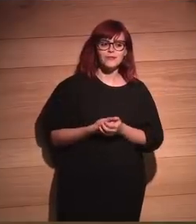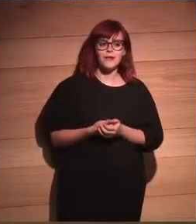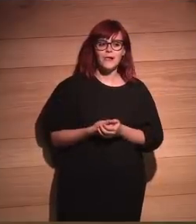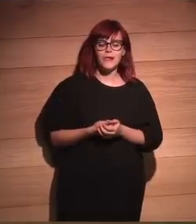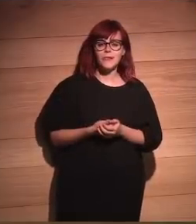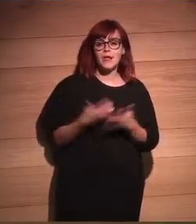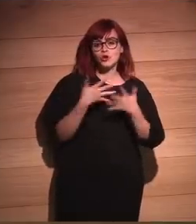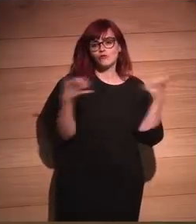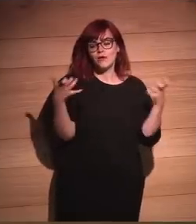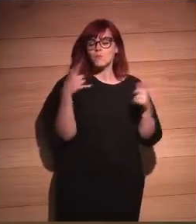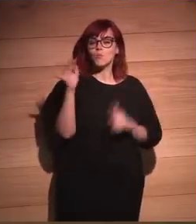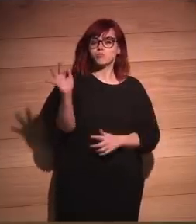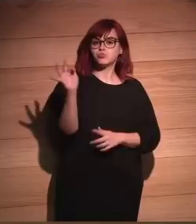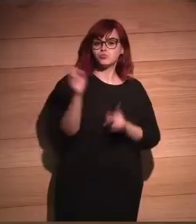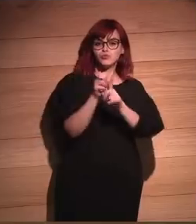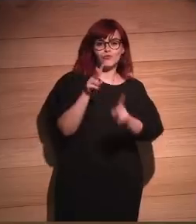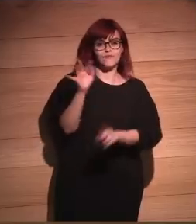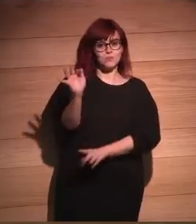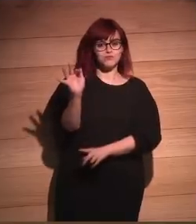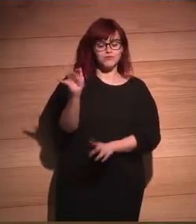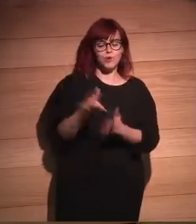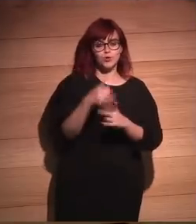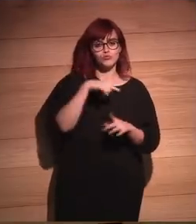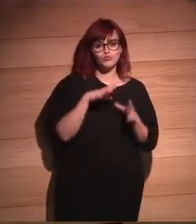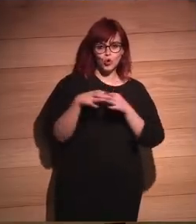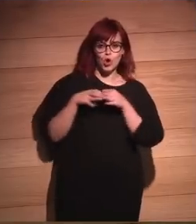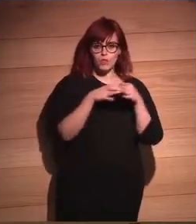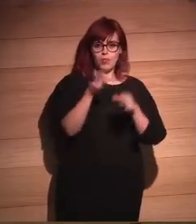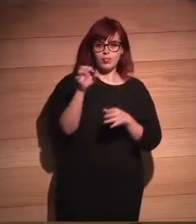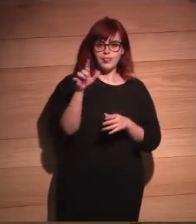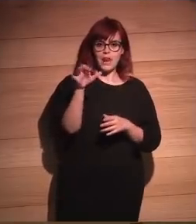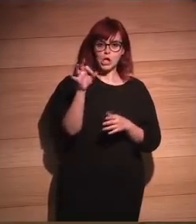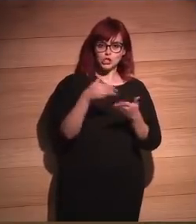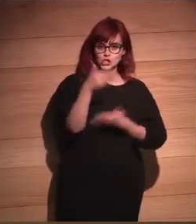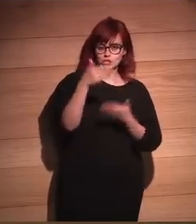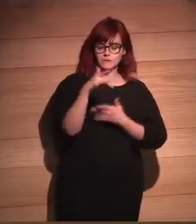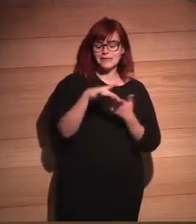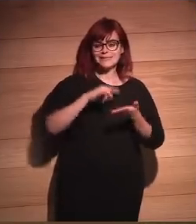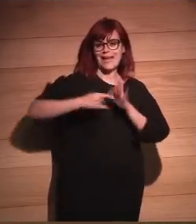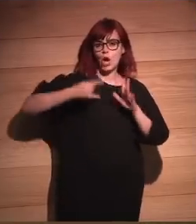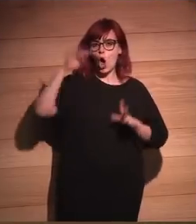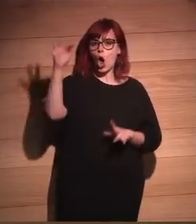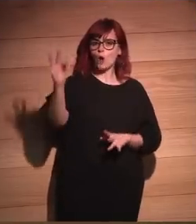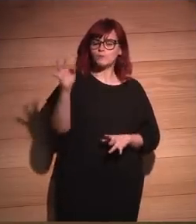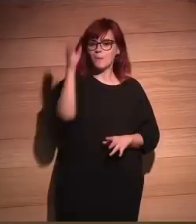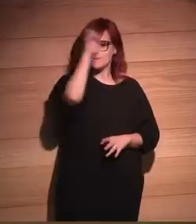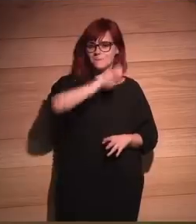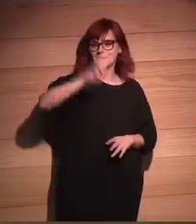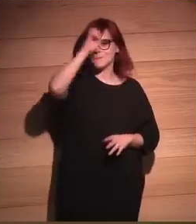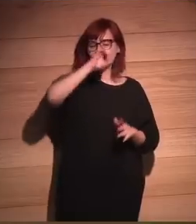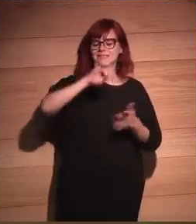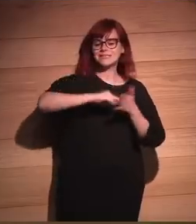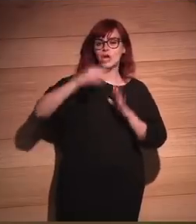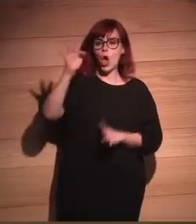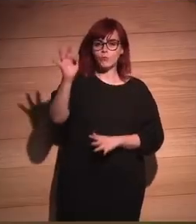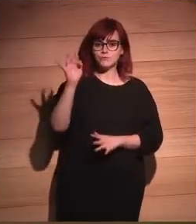nota optimista, utópica, que tenemos la comunidad Telos, esa perspectiva tecno-optimista que defendemos desde aquí.